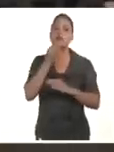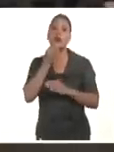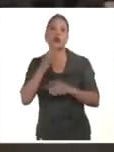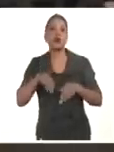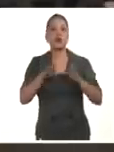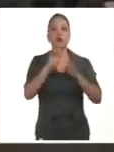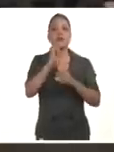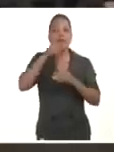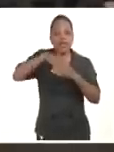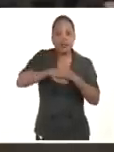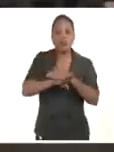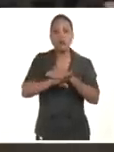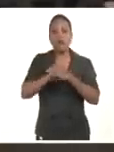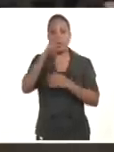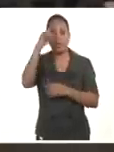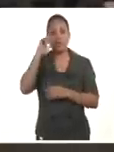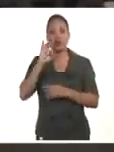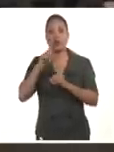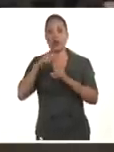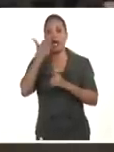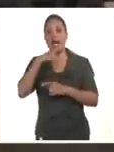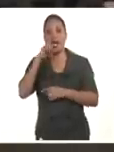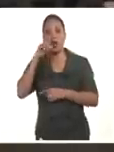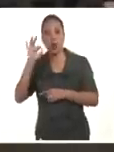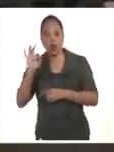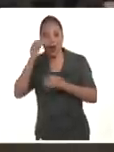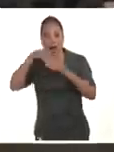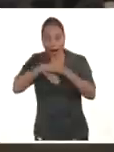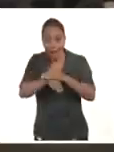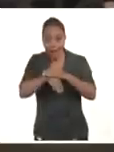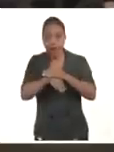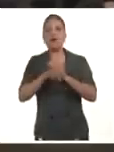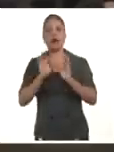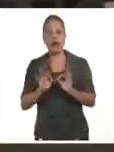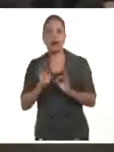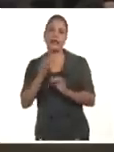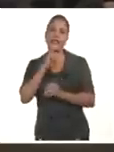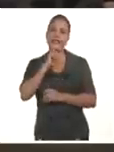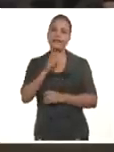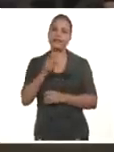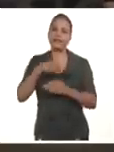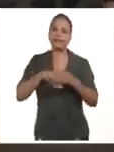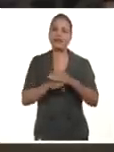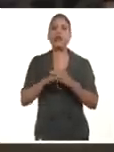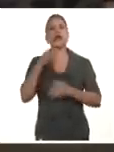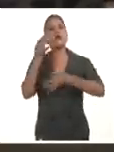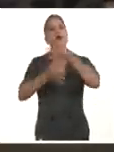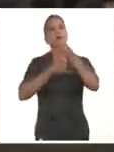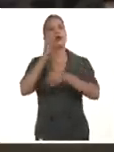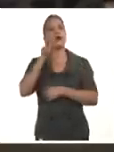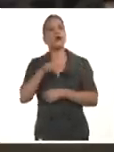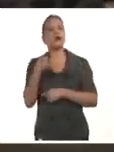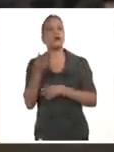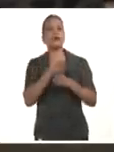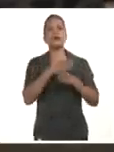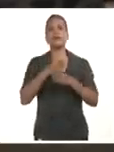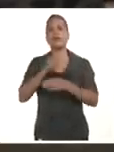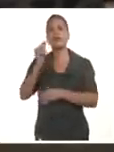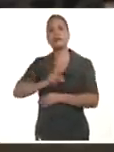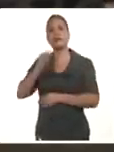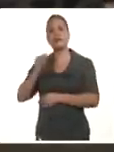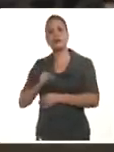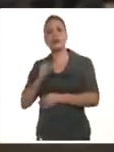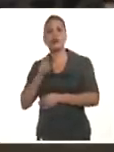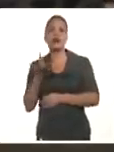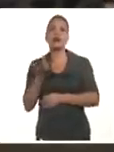el sótano y un subsótano que se encuentran debajo de esta edificación. Hemos conversado hoy con varias